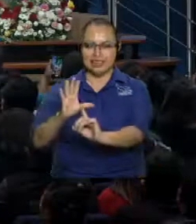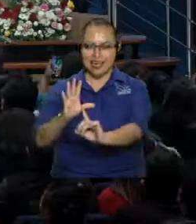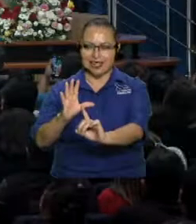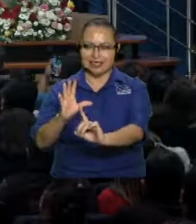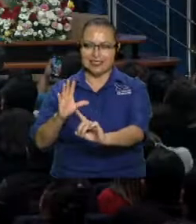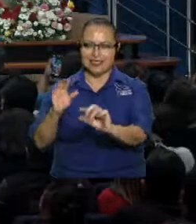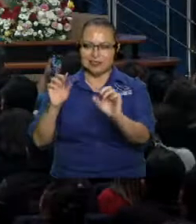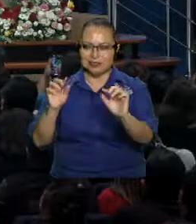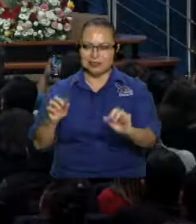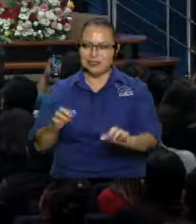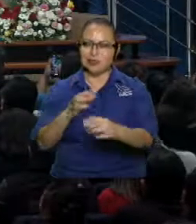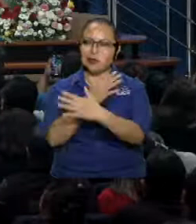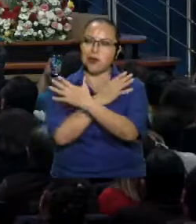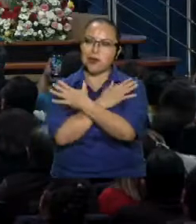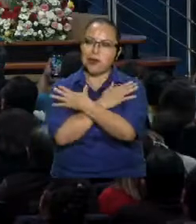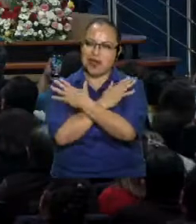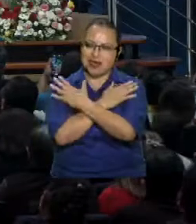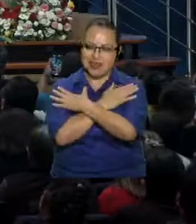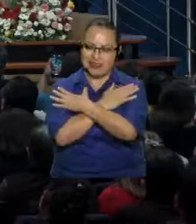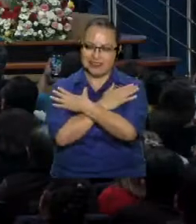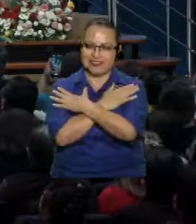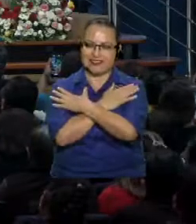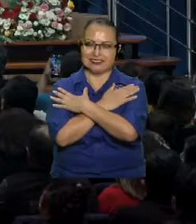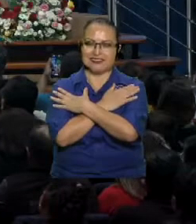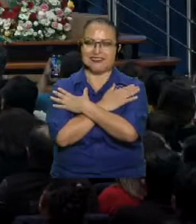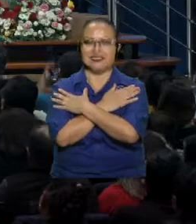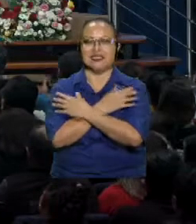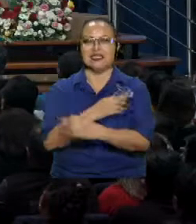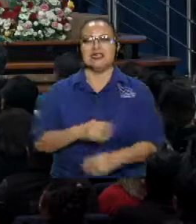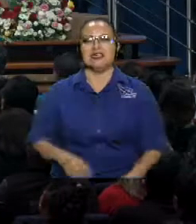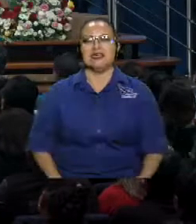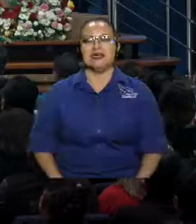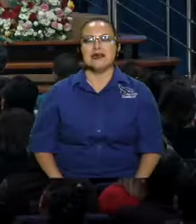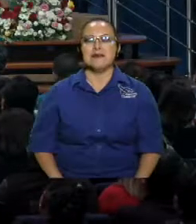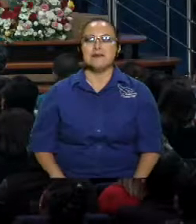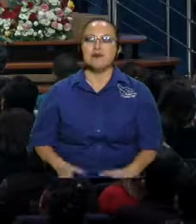nos van a bendecir hoy. Entonces yo quiero que tú